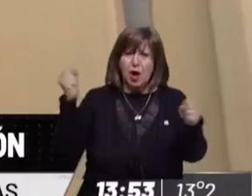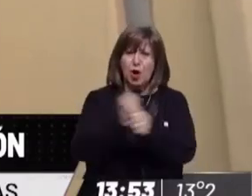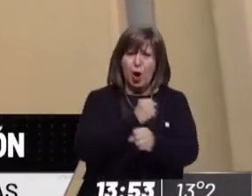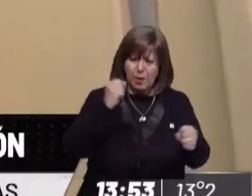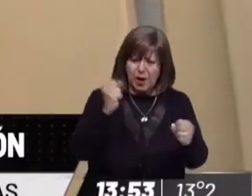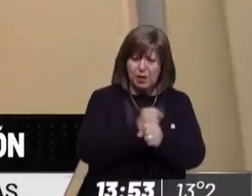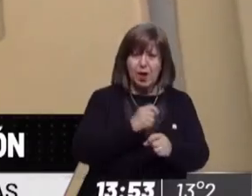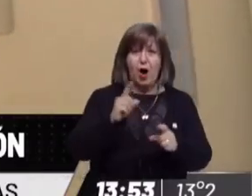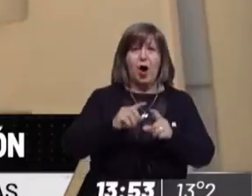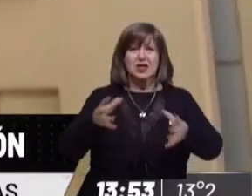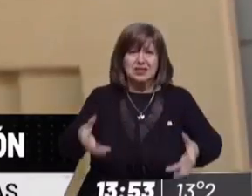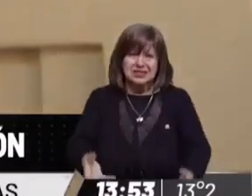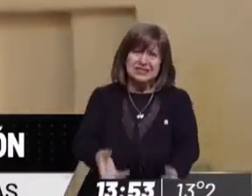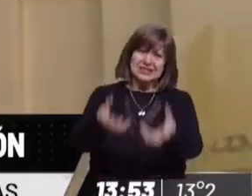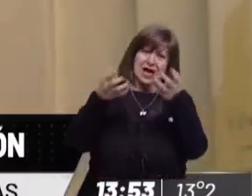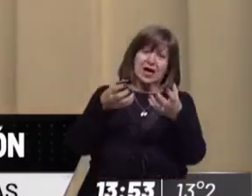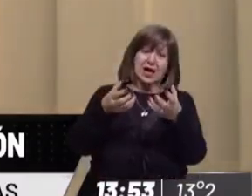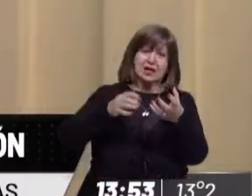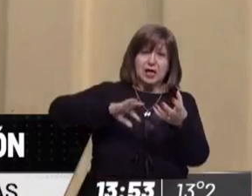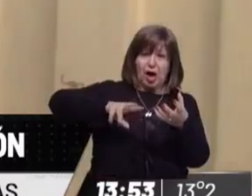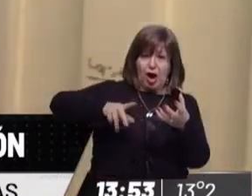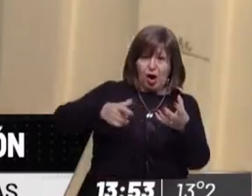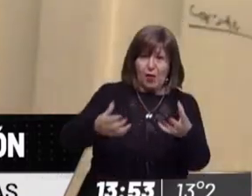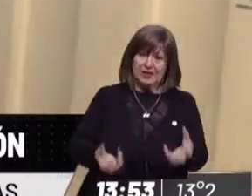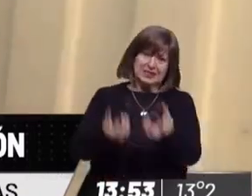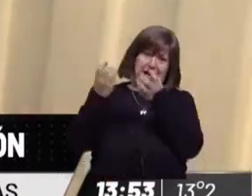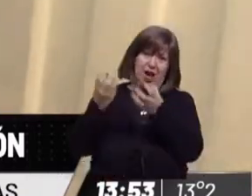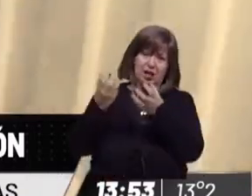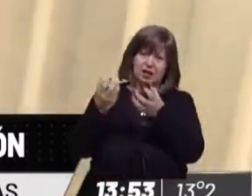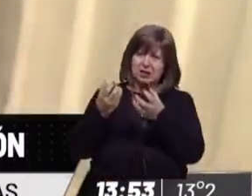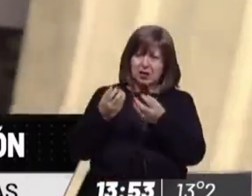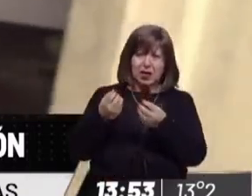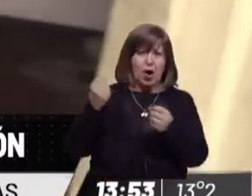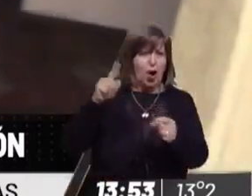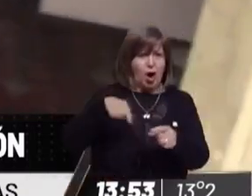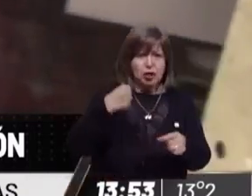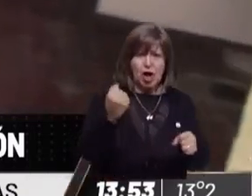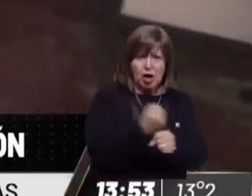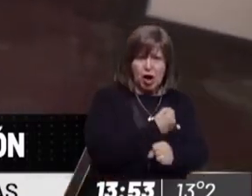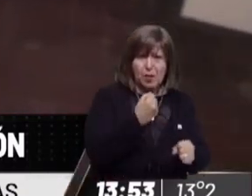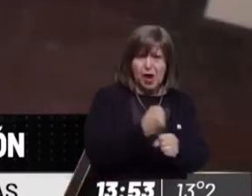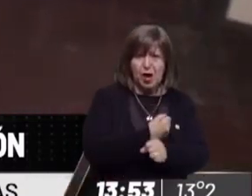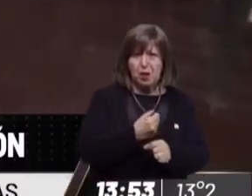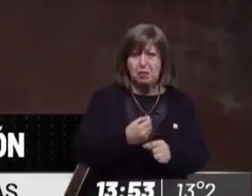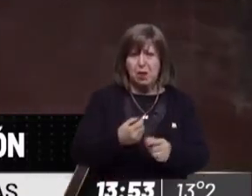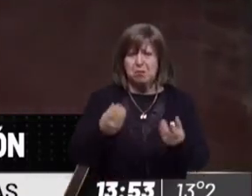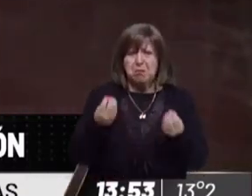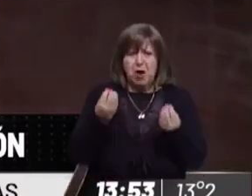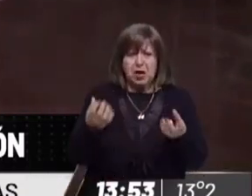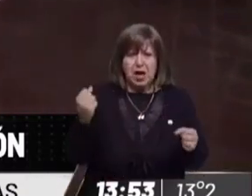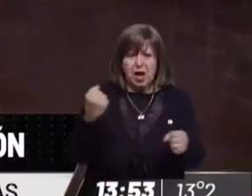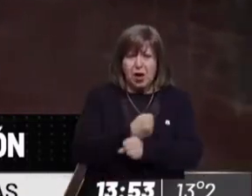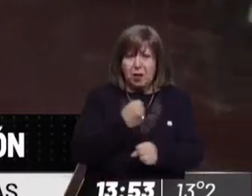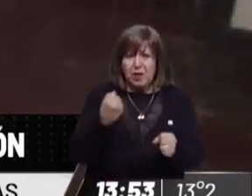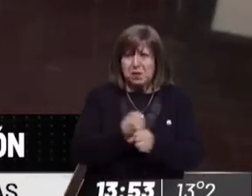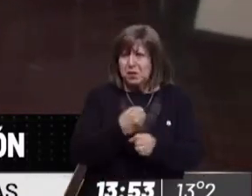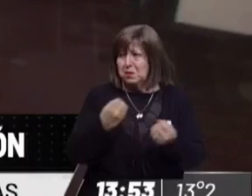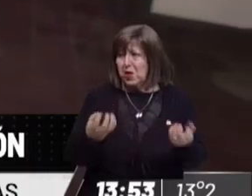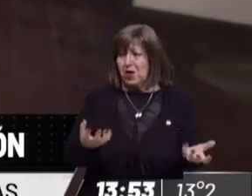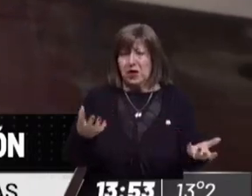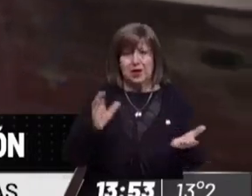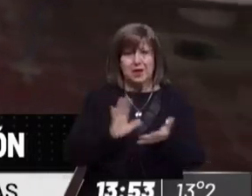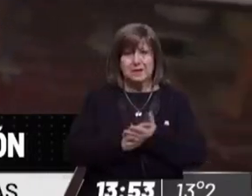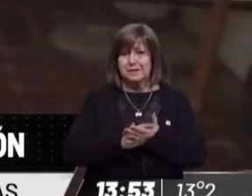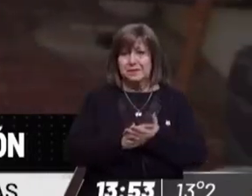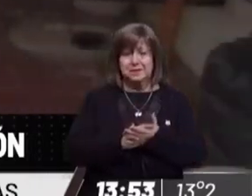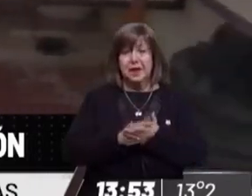Otros se los llevaron directamente, no. Pero algunos los rompieron. Y uno dice, ¿pero para qué? No. Si no los sacaron. Y después, claro. Son inadaptados. Y después, bueno,